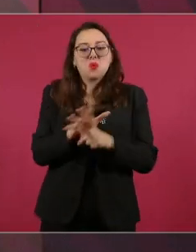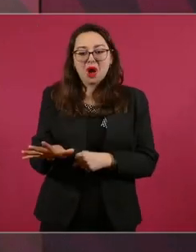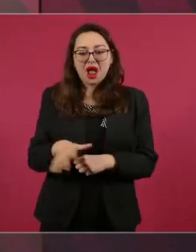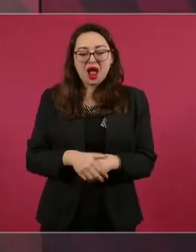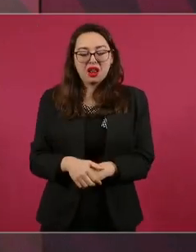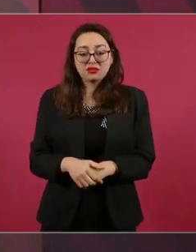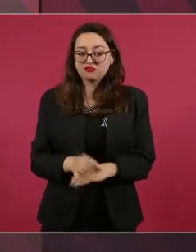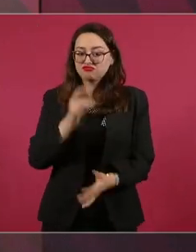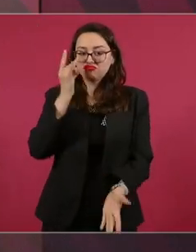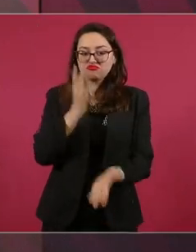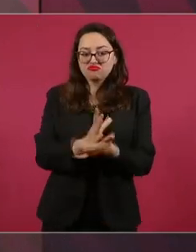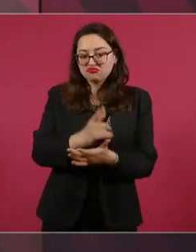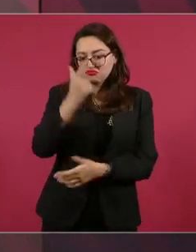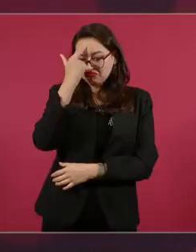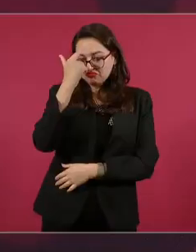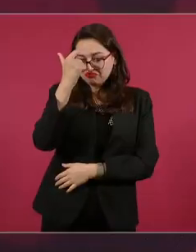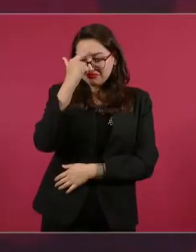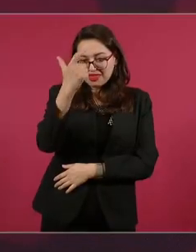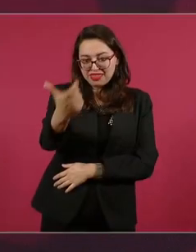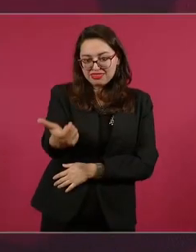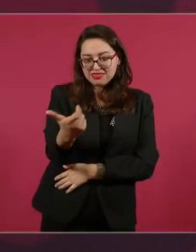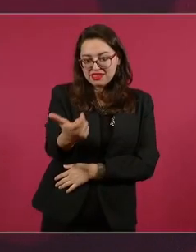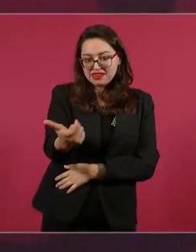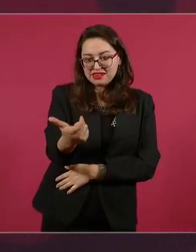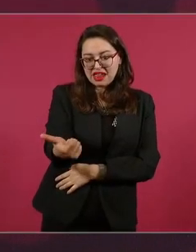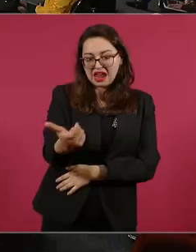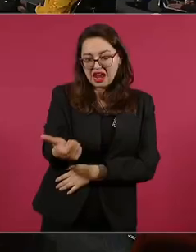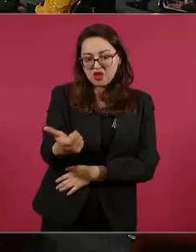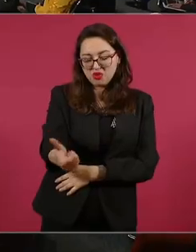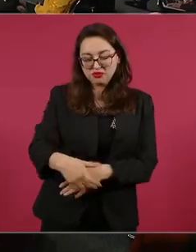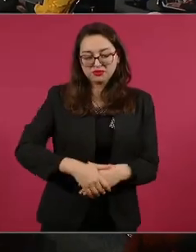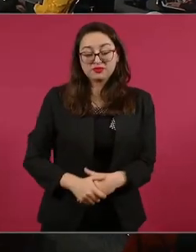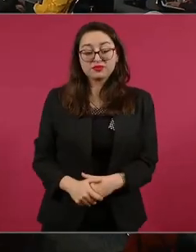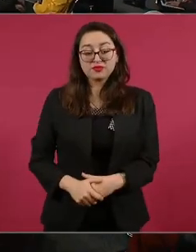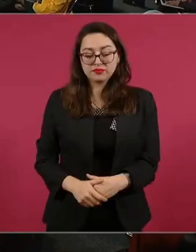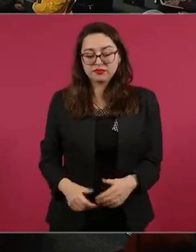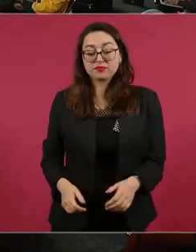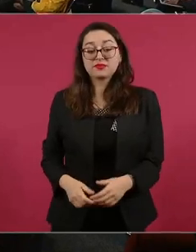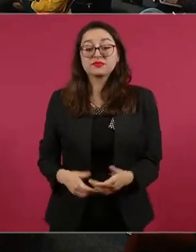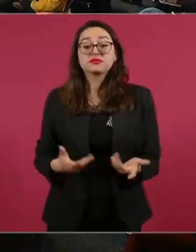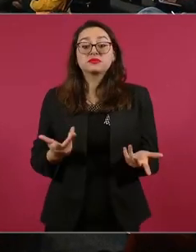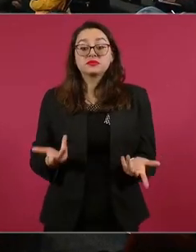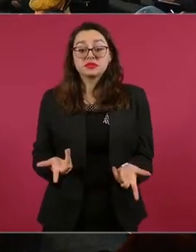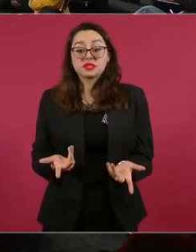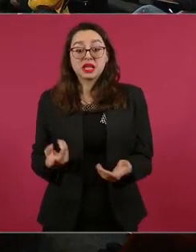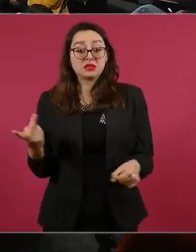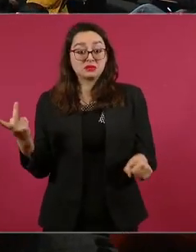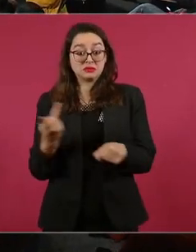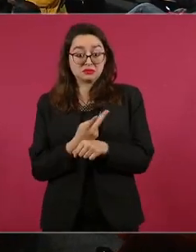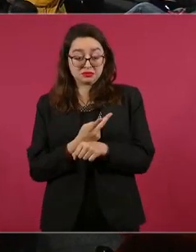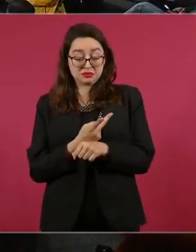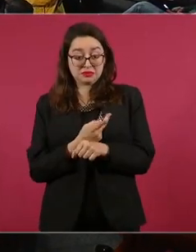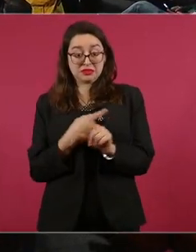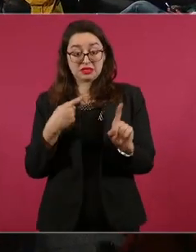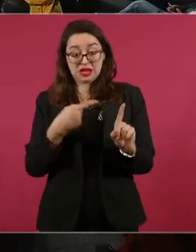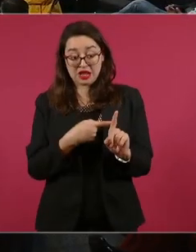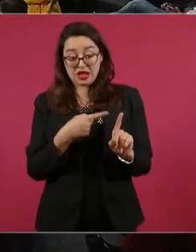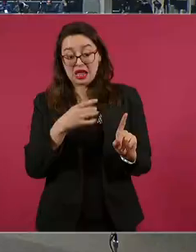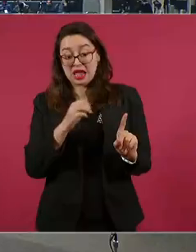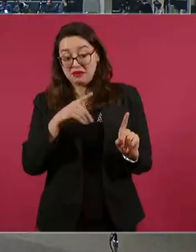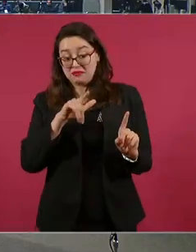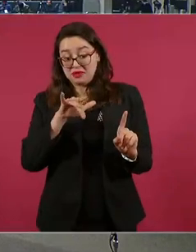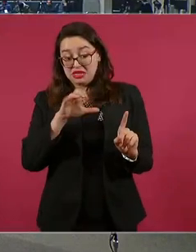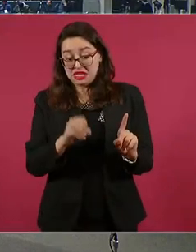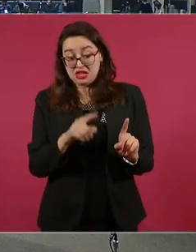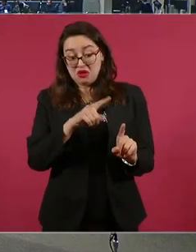El dinero. Bajo este contexto, entonces, ¿se consideraría que no pudieran tener un triunfo con el caso Lozoya por lo que